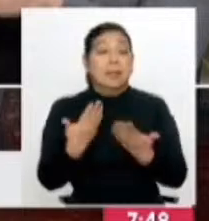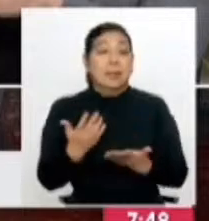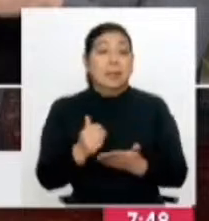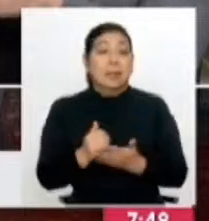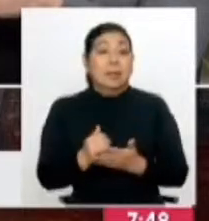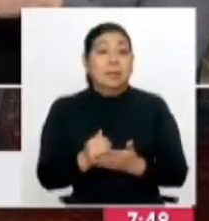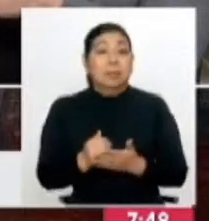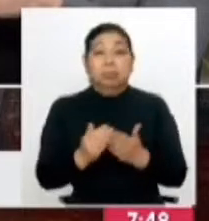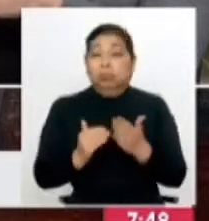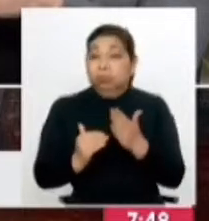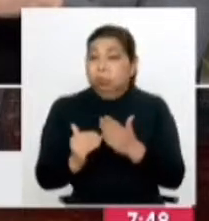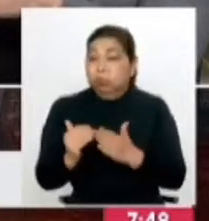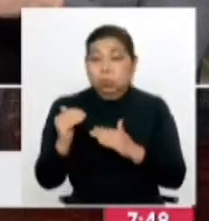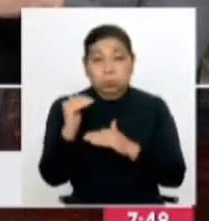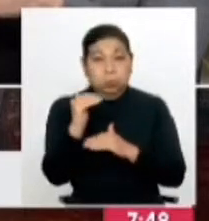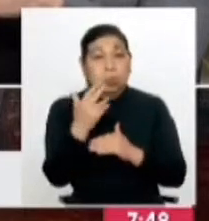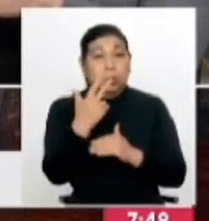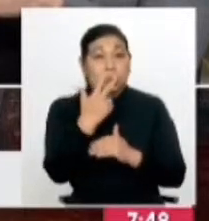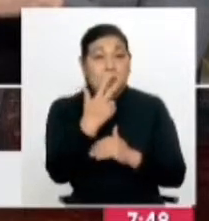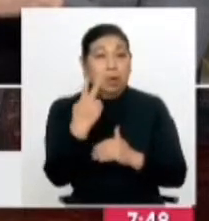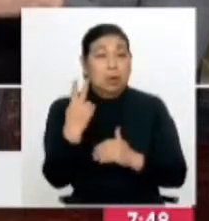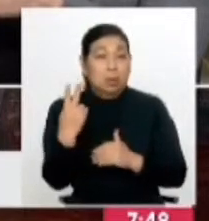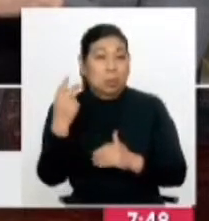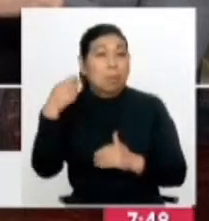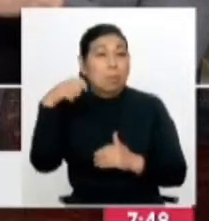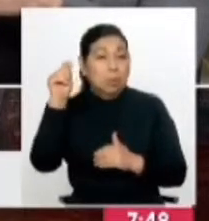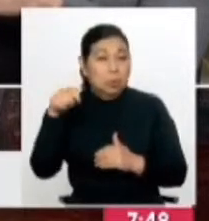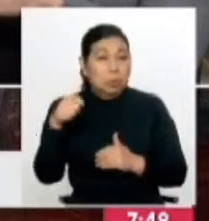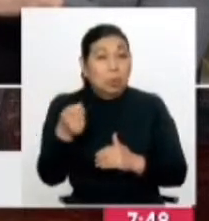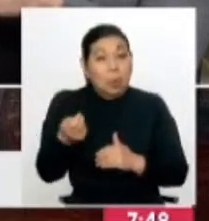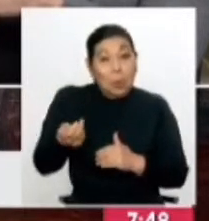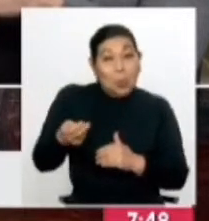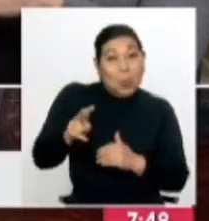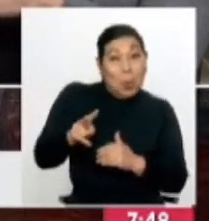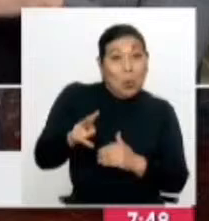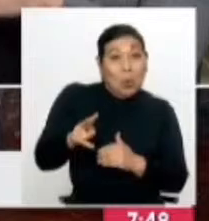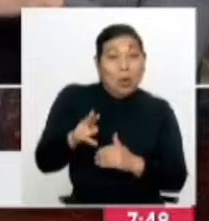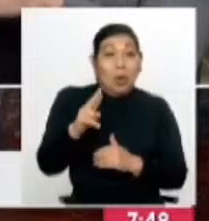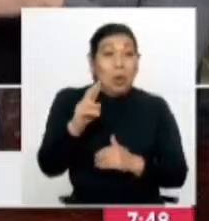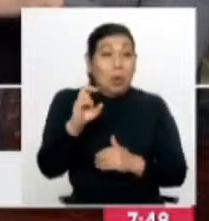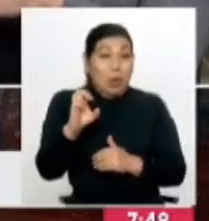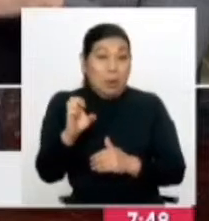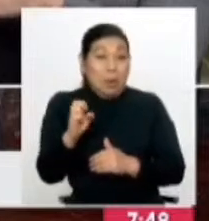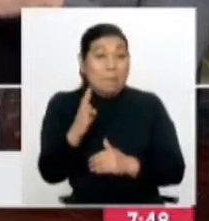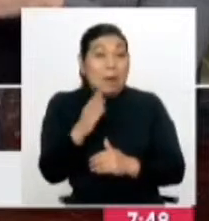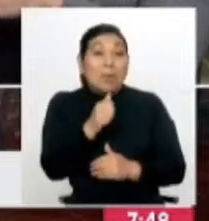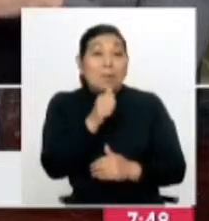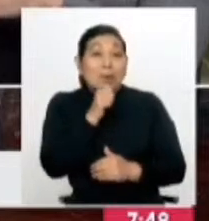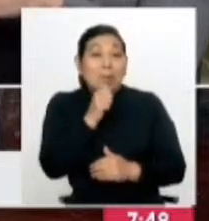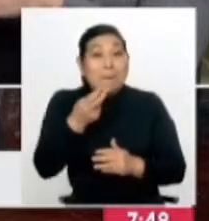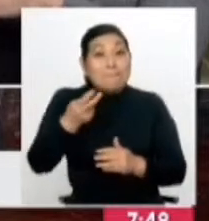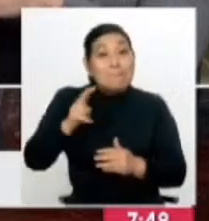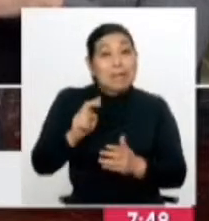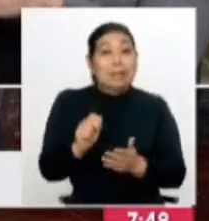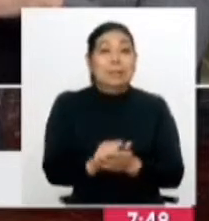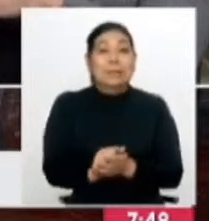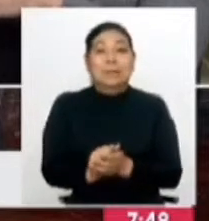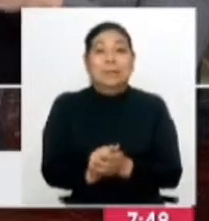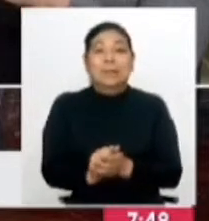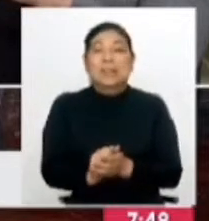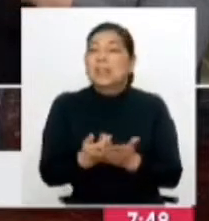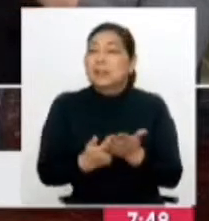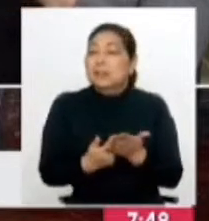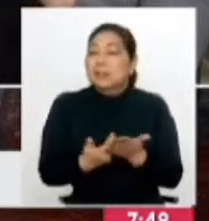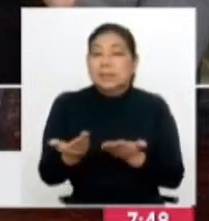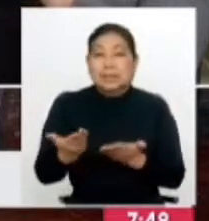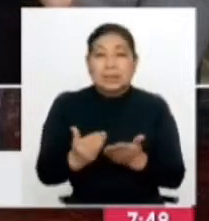un ROE que está por encima del 32%, uh-huh. duplica casi el ROE de la banca privada. Tenemos